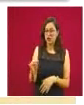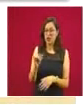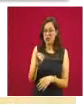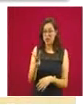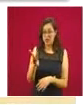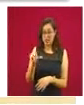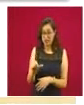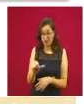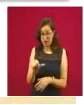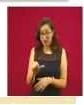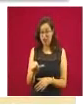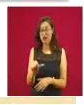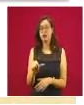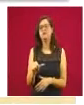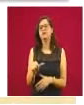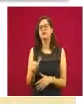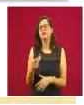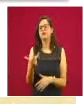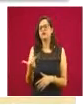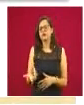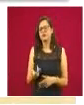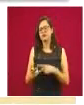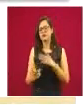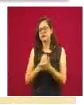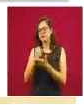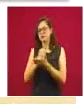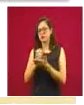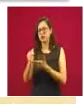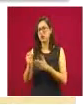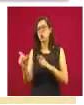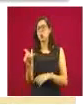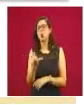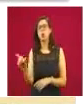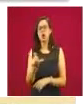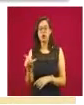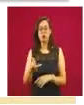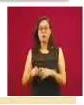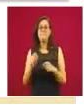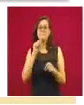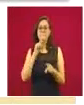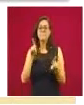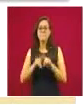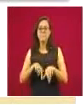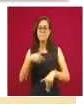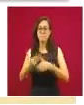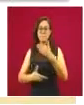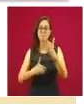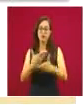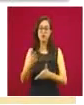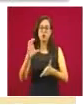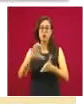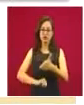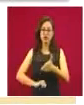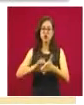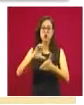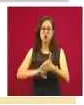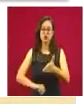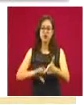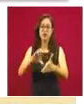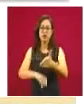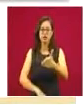que se retiene, cuándo se otorgó el crédito y lo que se te va descontando, que es importante para que uno lo sepa. Ahí está la